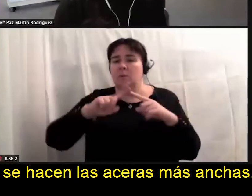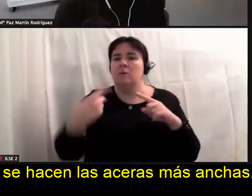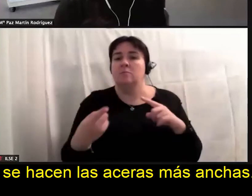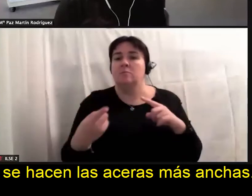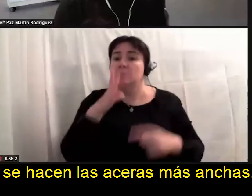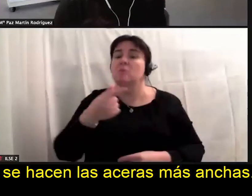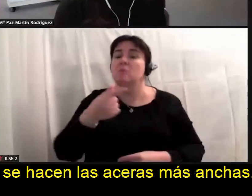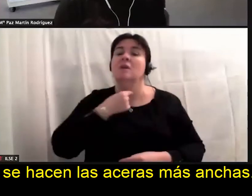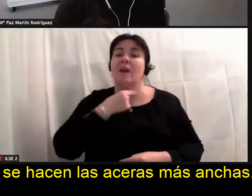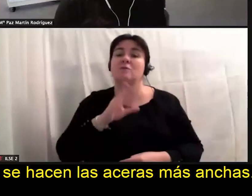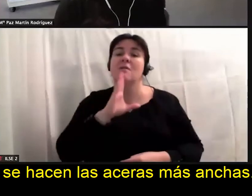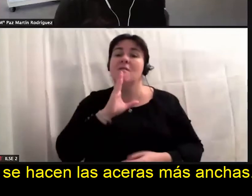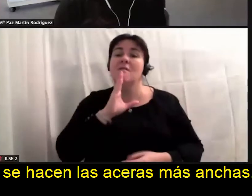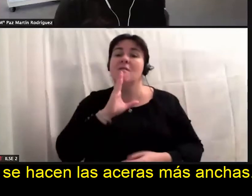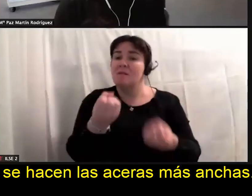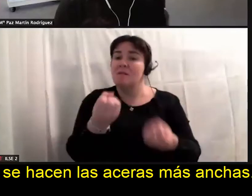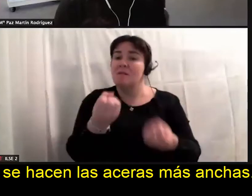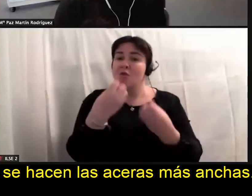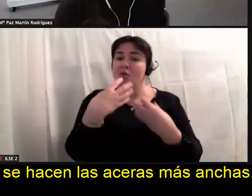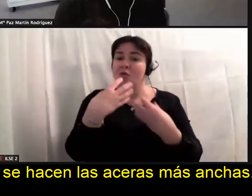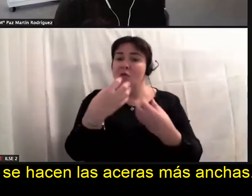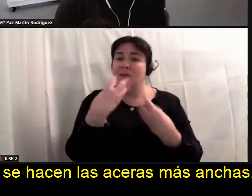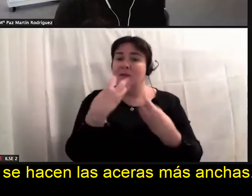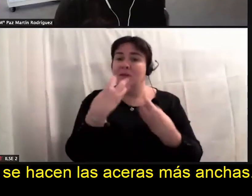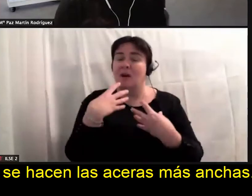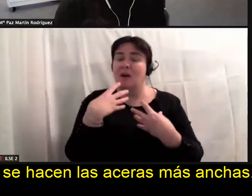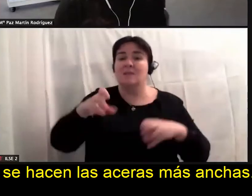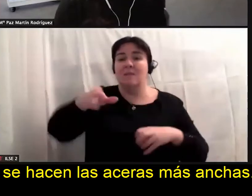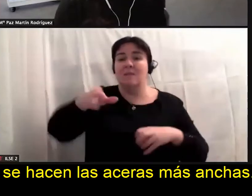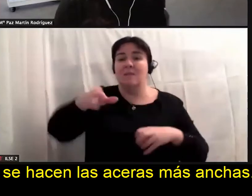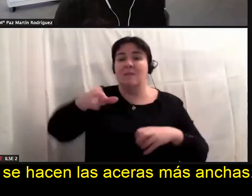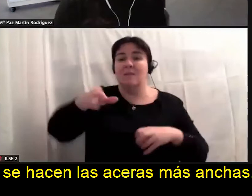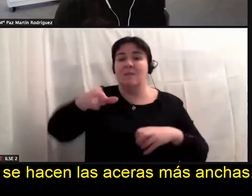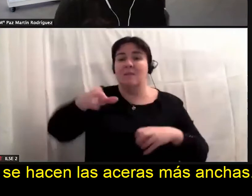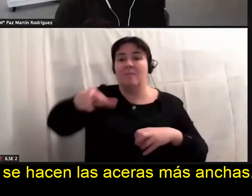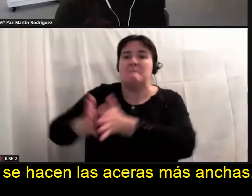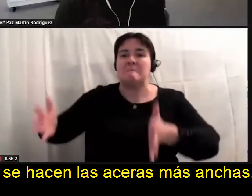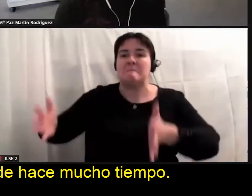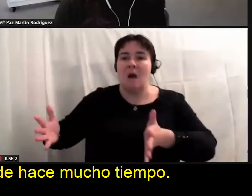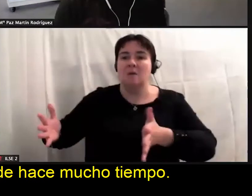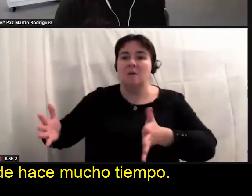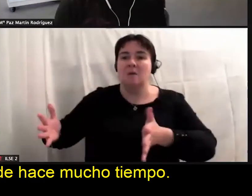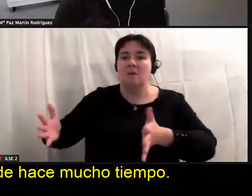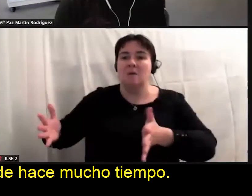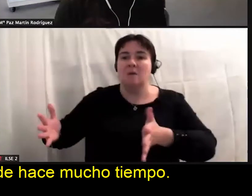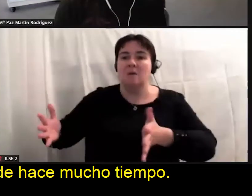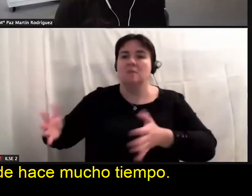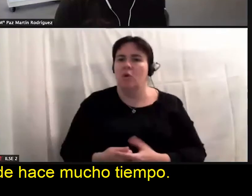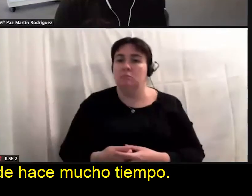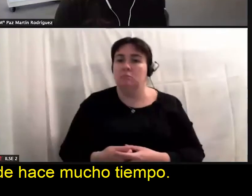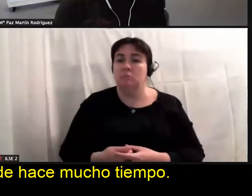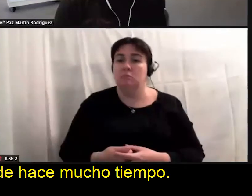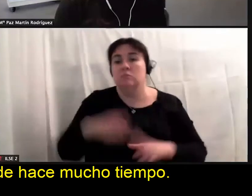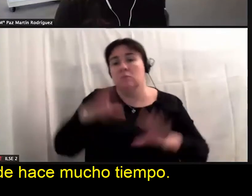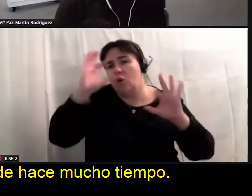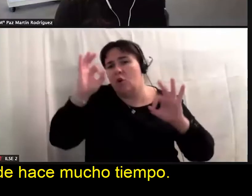de las aceras más anchas, lo de por qué no se hacen aceras más anchas. Bueno, pues obviamente por muchas cosas, ¿no? Porque los